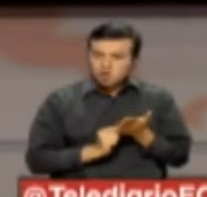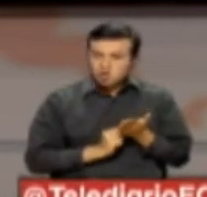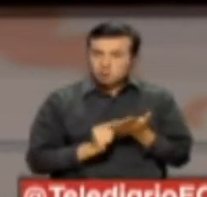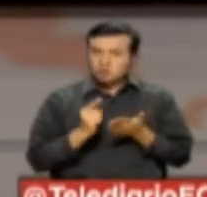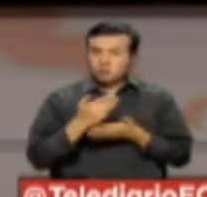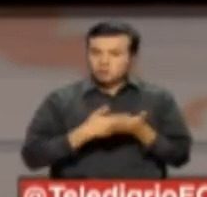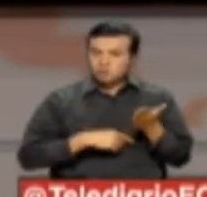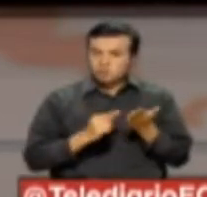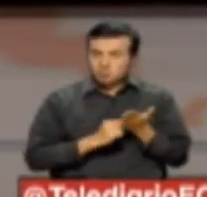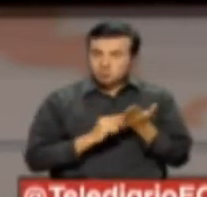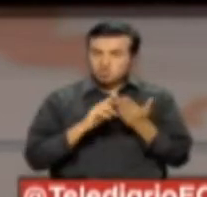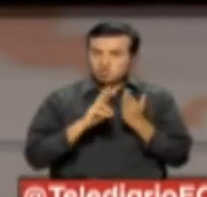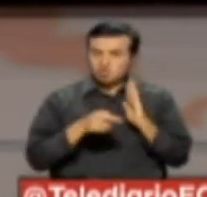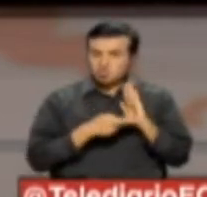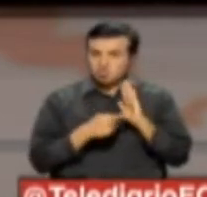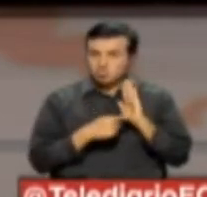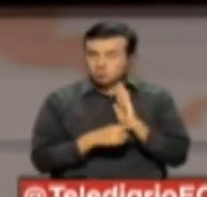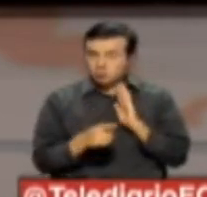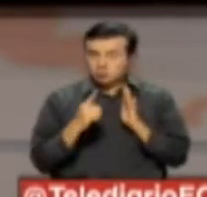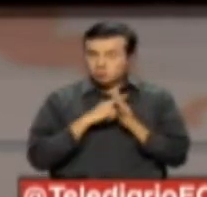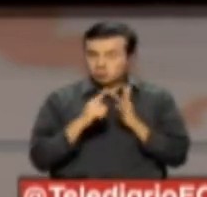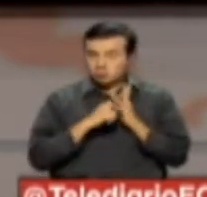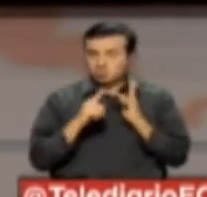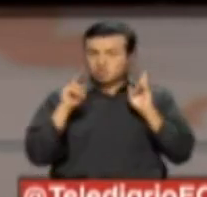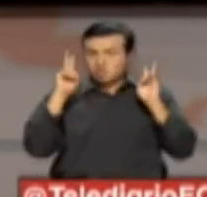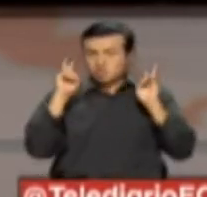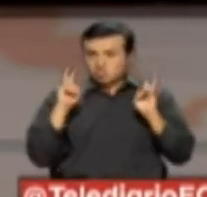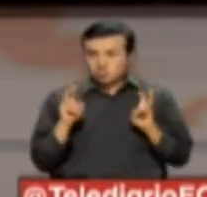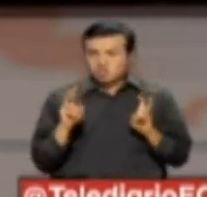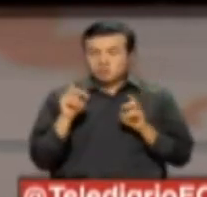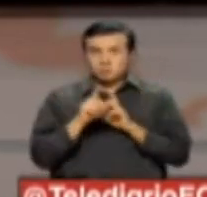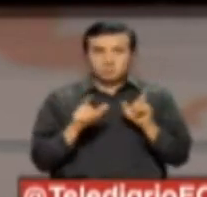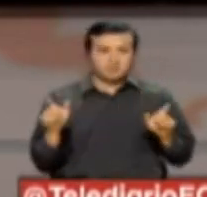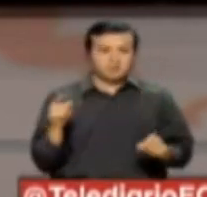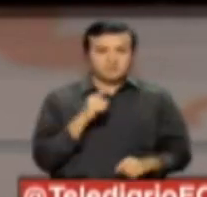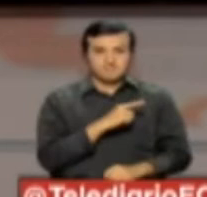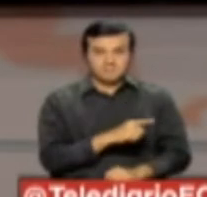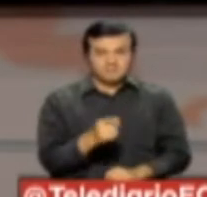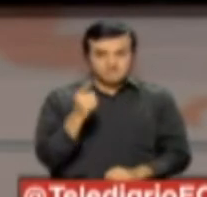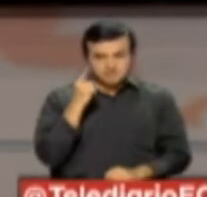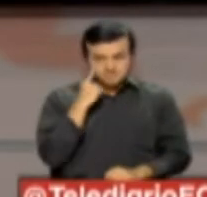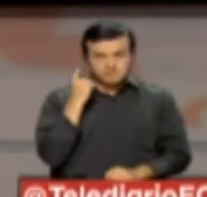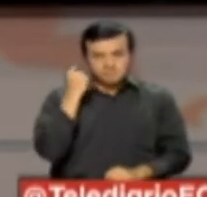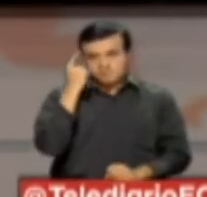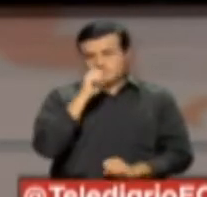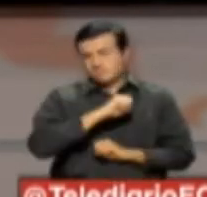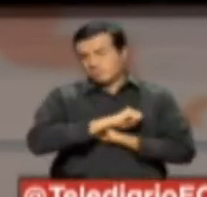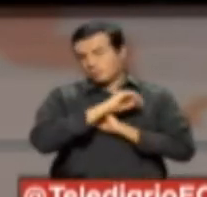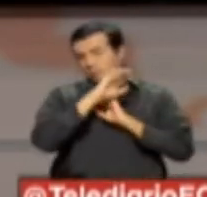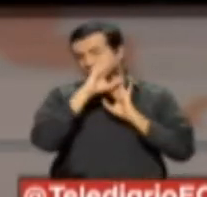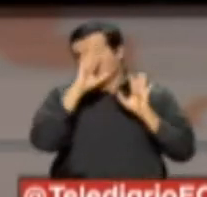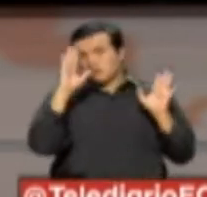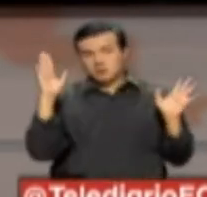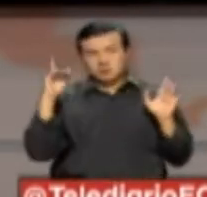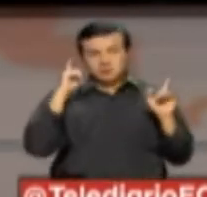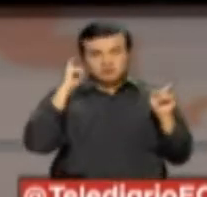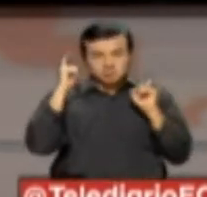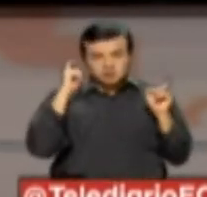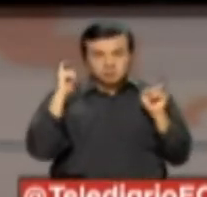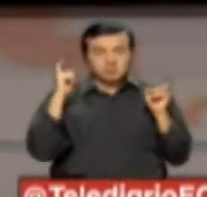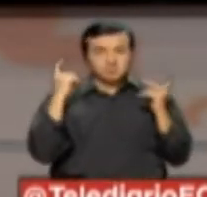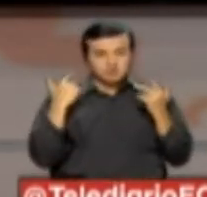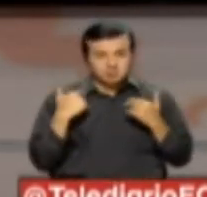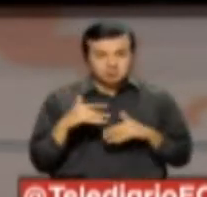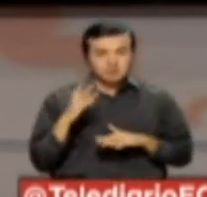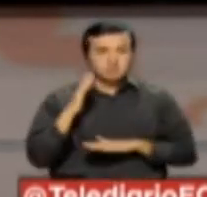reglamentos de este reglamento en las diferentes temáticas y que la ciudadanía pueda de forma clara y manejada a través de una